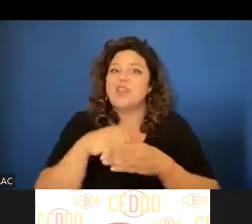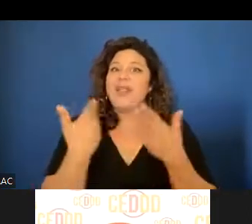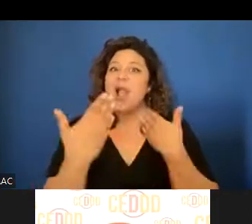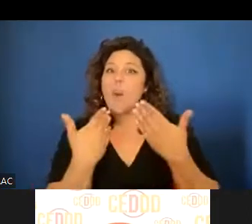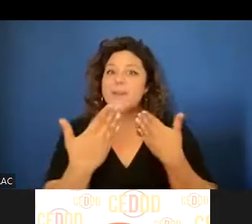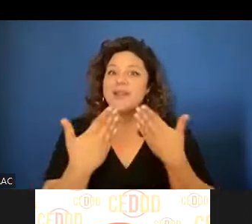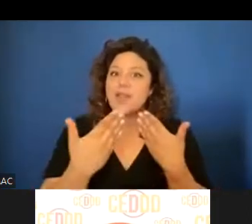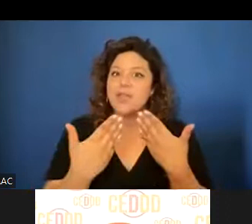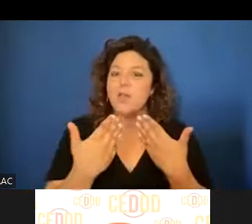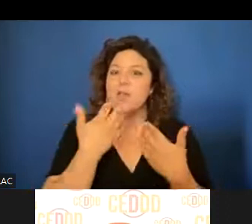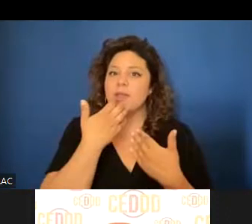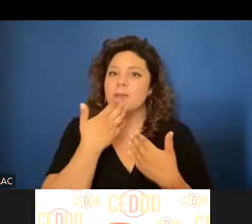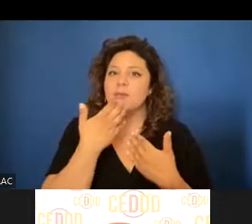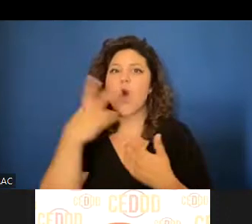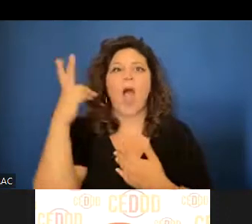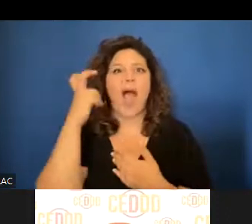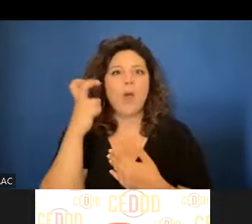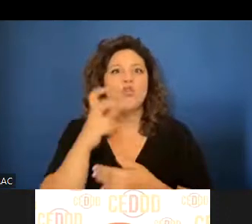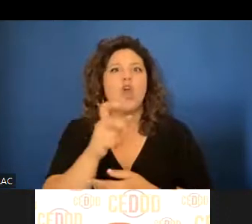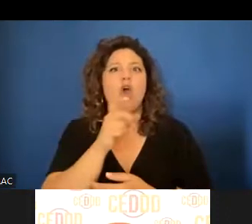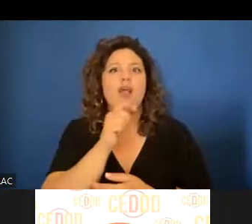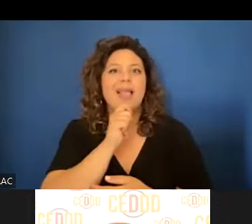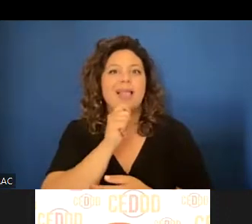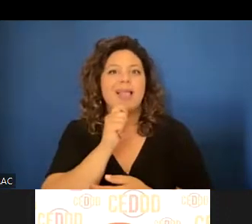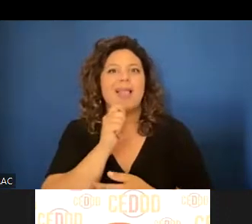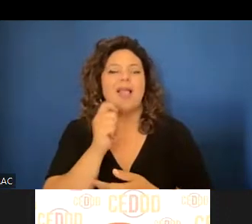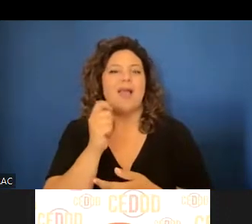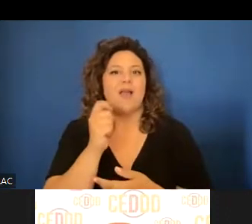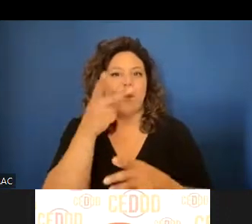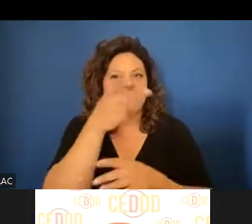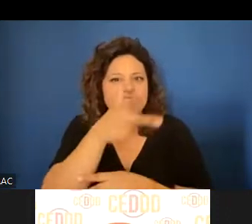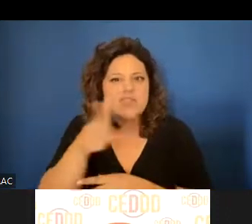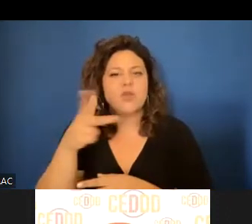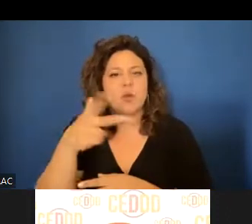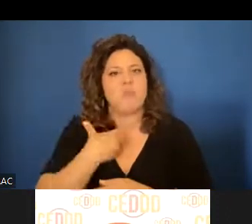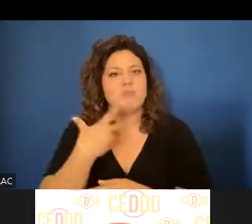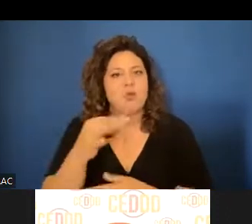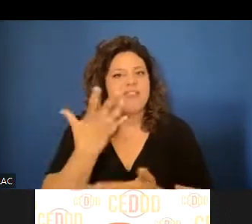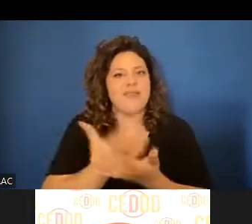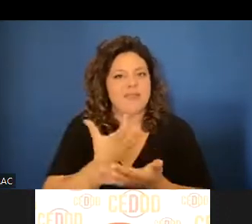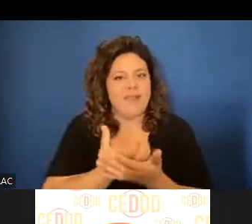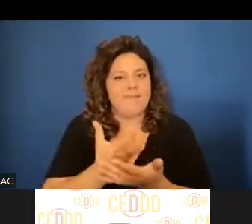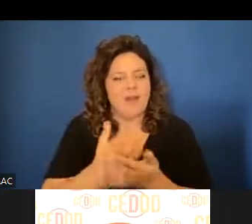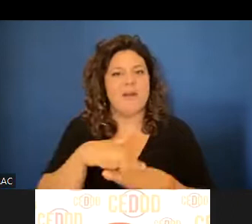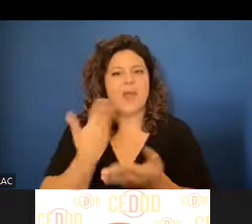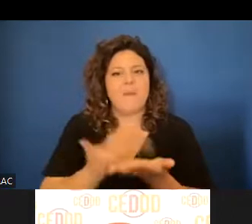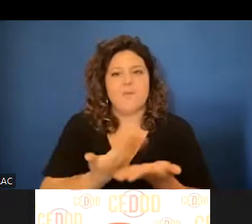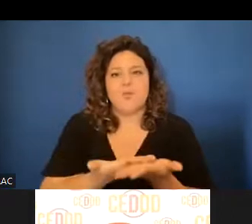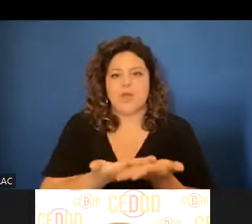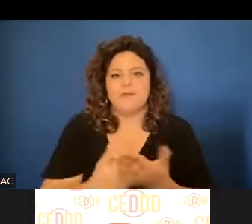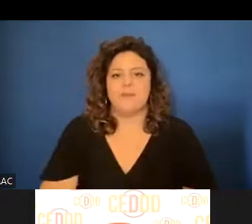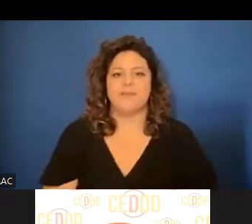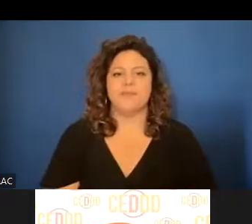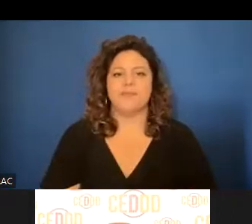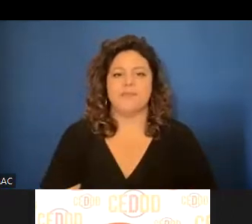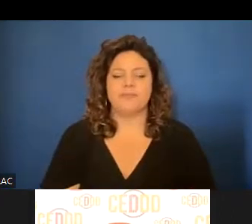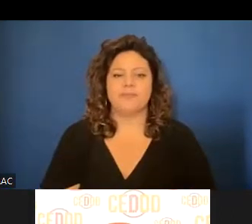que normalmente el Estado siempre pone un rango para las empresas, no para todas, principalmente para plantillas de más de 250, que suelen